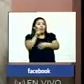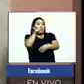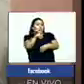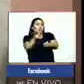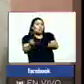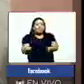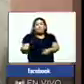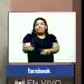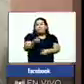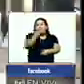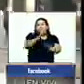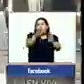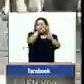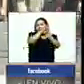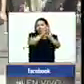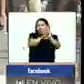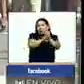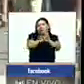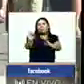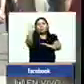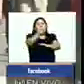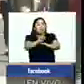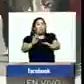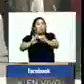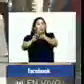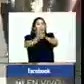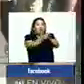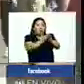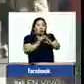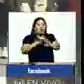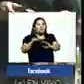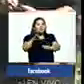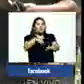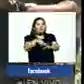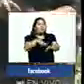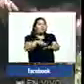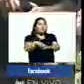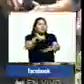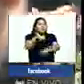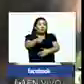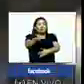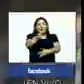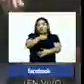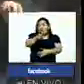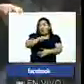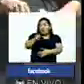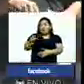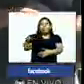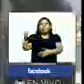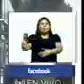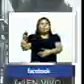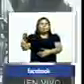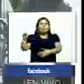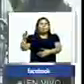las autoridades buscan mejorar las condiciones de vida de la población. Este es un informe de Marcela Rivera.